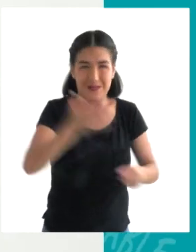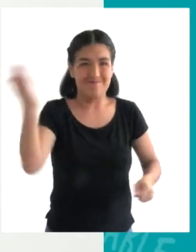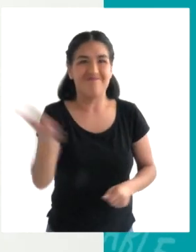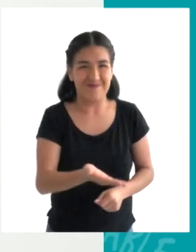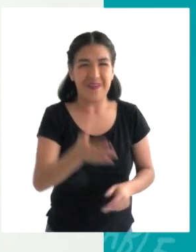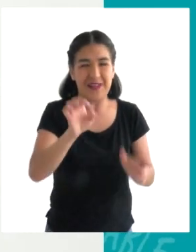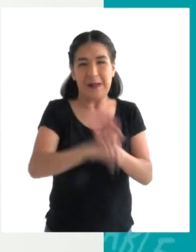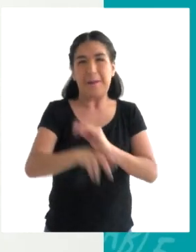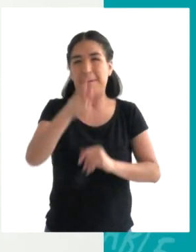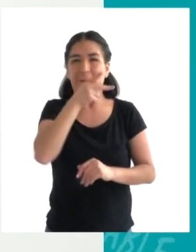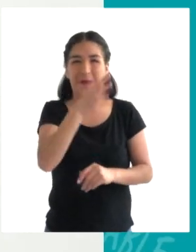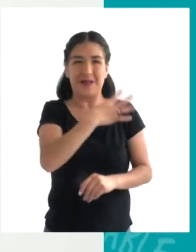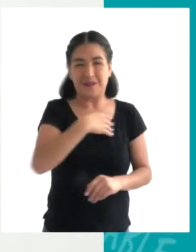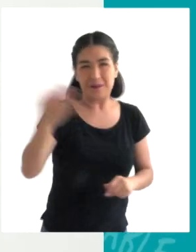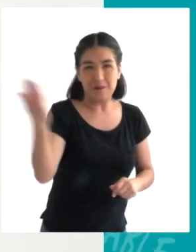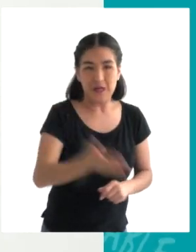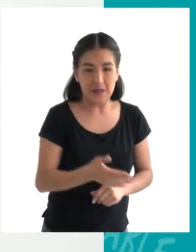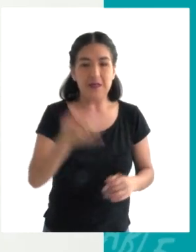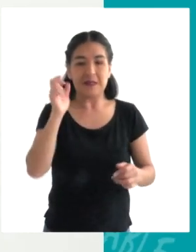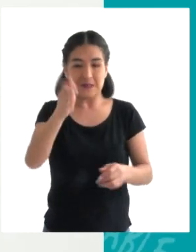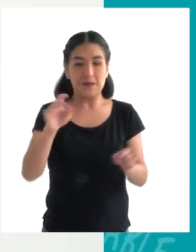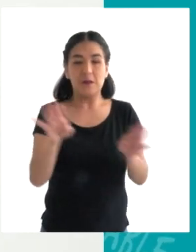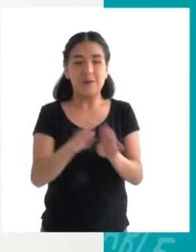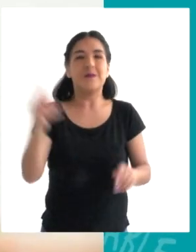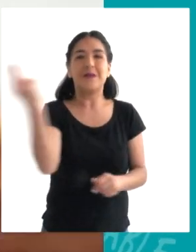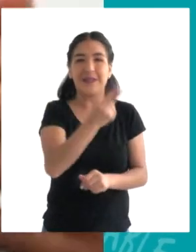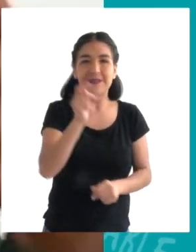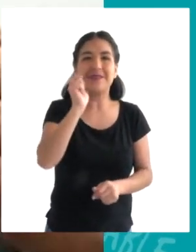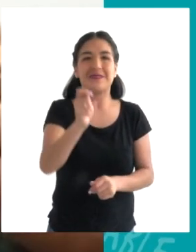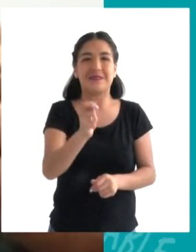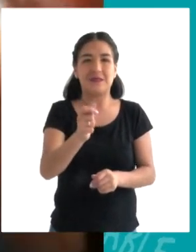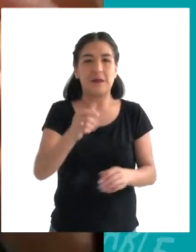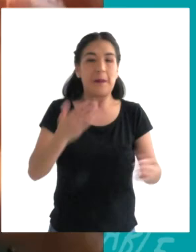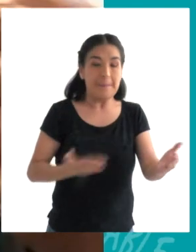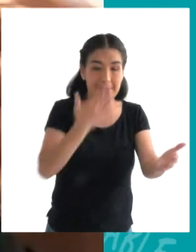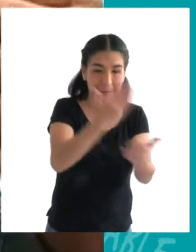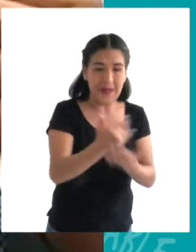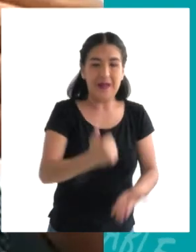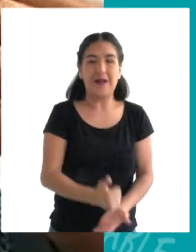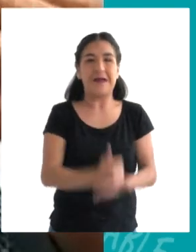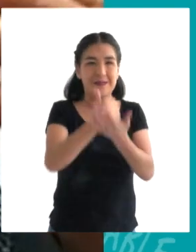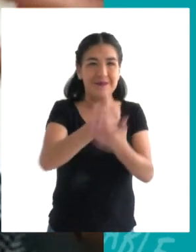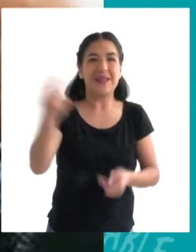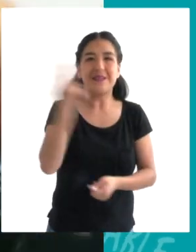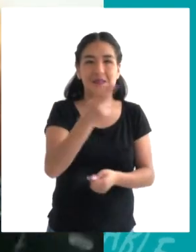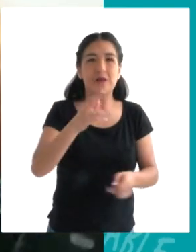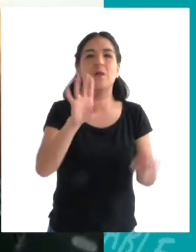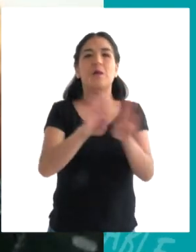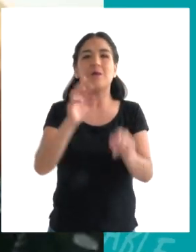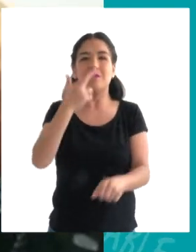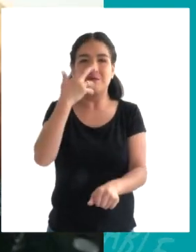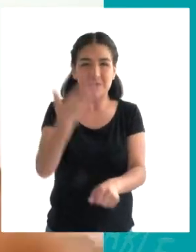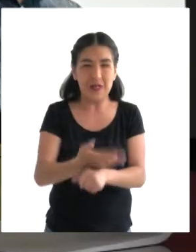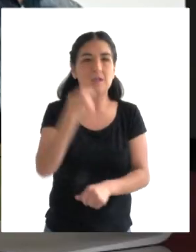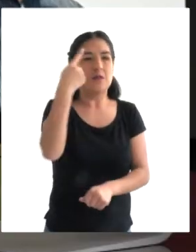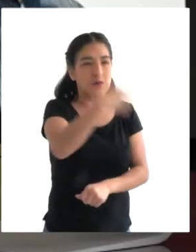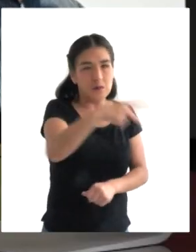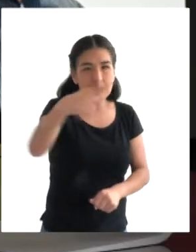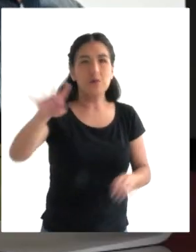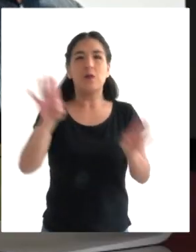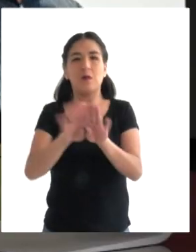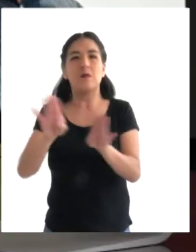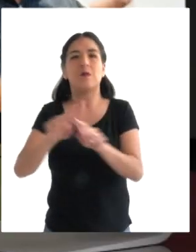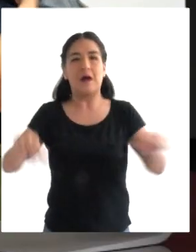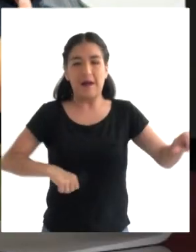que puedas sacarle el mejor provecho a tu vida, necesitas entonces pedir ayuda, necesitas responsabilizarte de tus acciones.